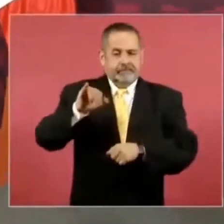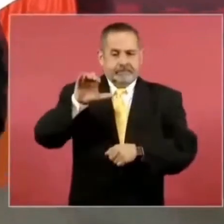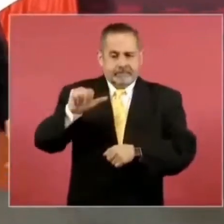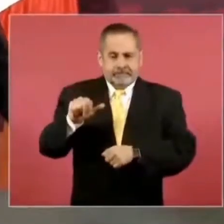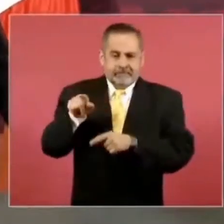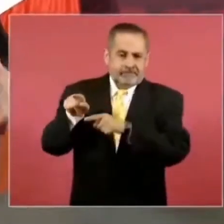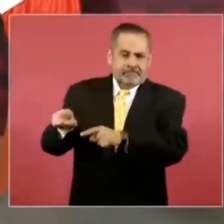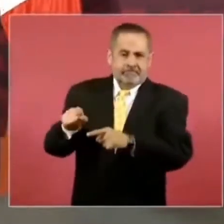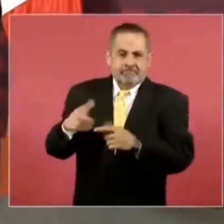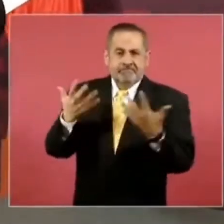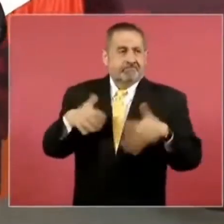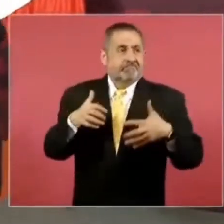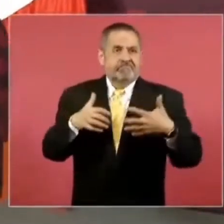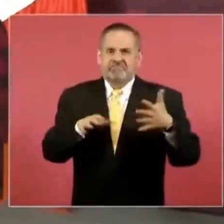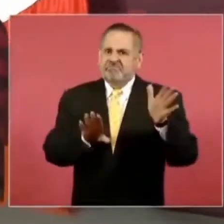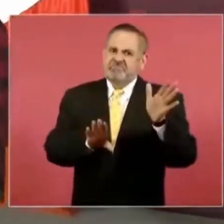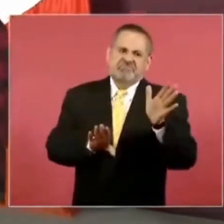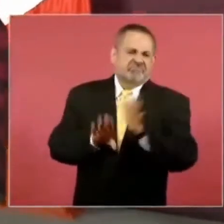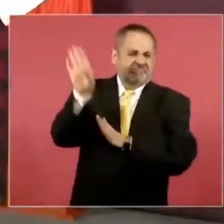esa empresa